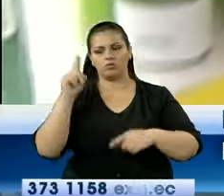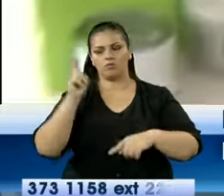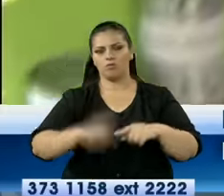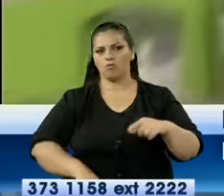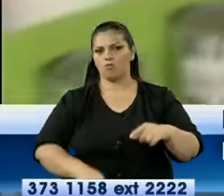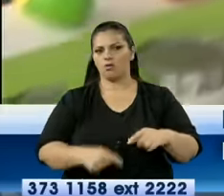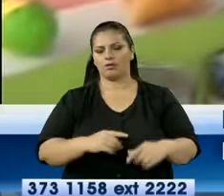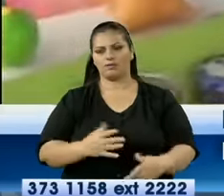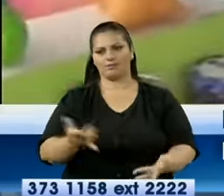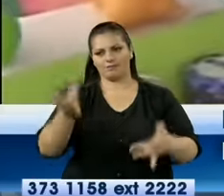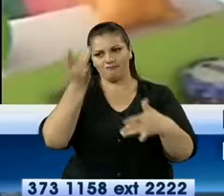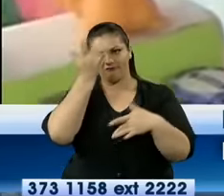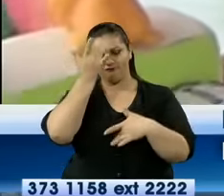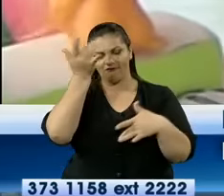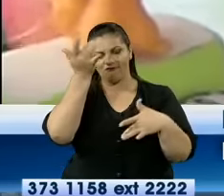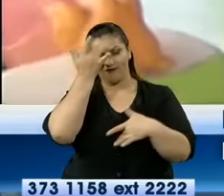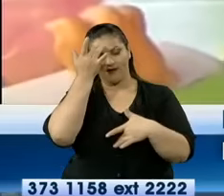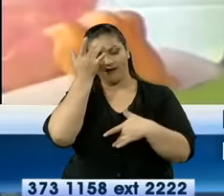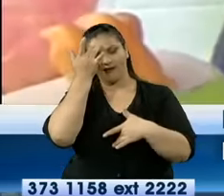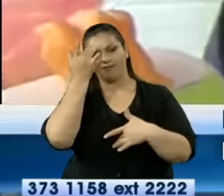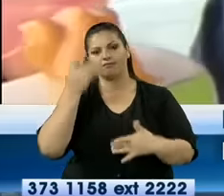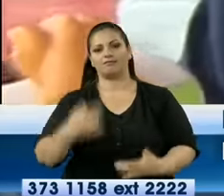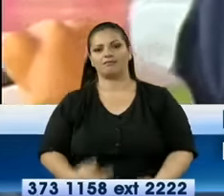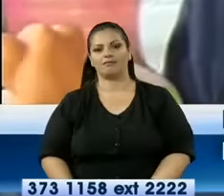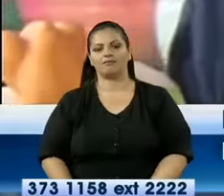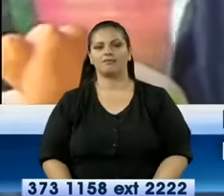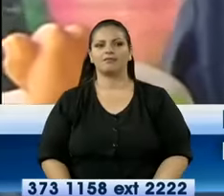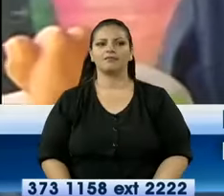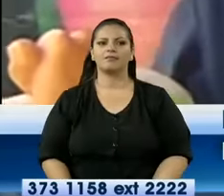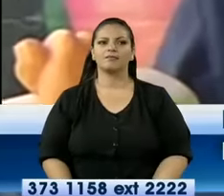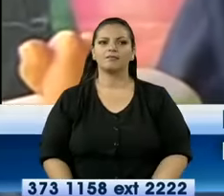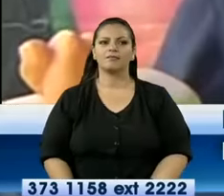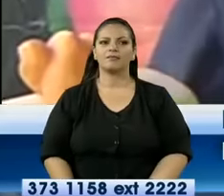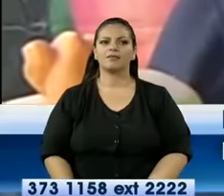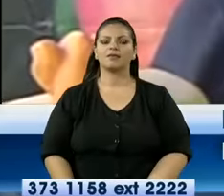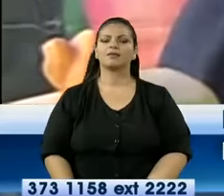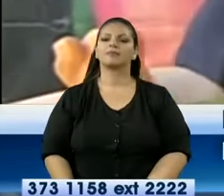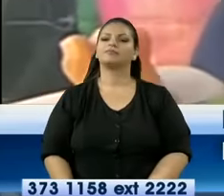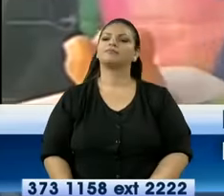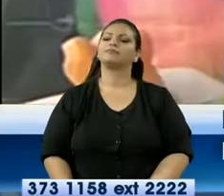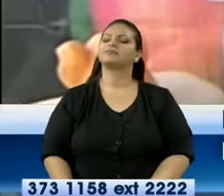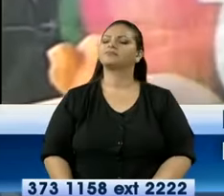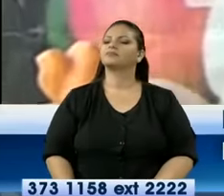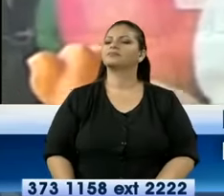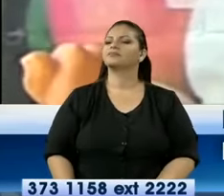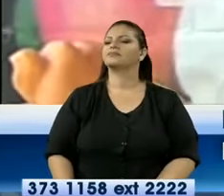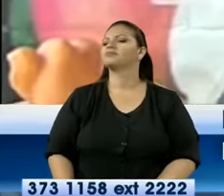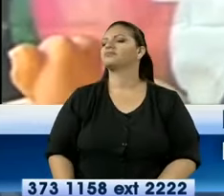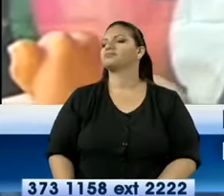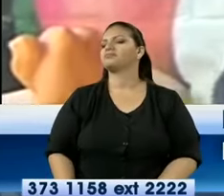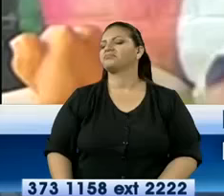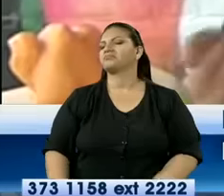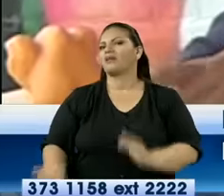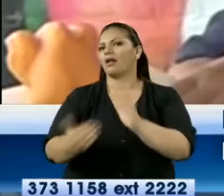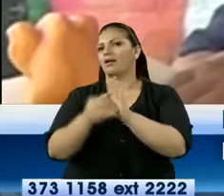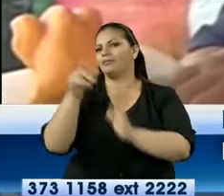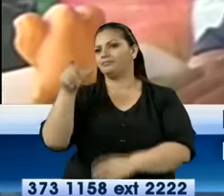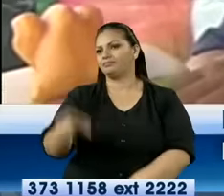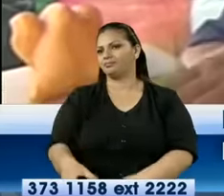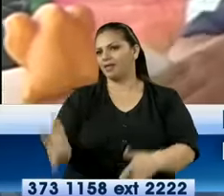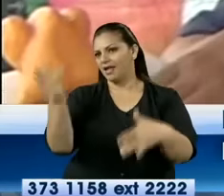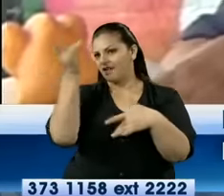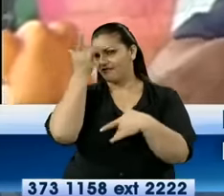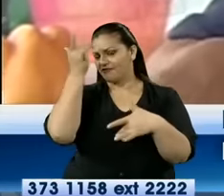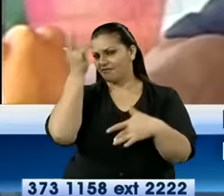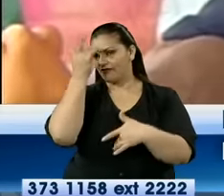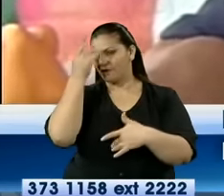salud. Eso es el significado y el objetivo de este podio. Si ellos que desean endulzar algo, ¿puede ser, por ejemplo, con stevia? ¿Podemos usar stevia?